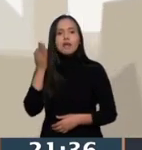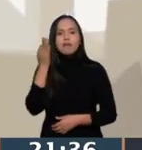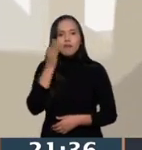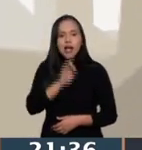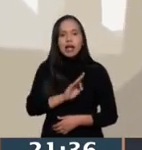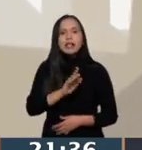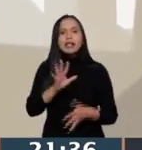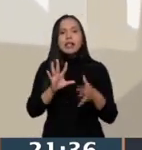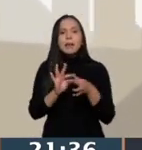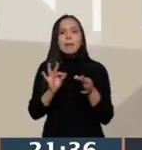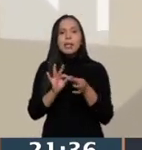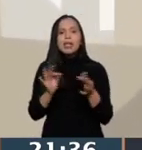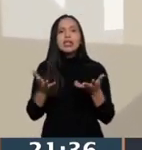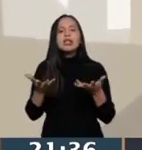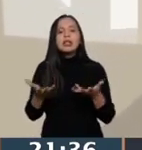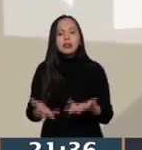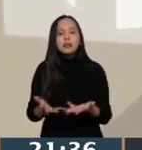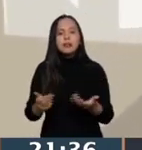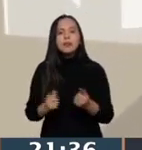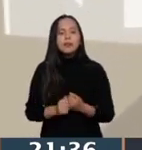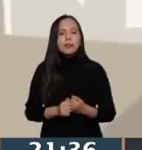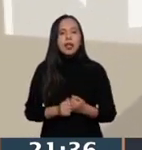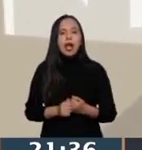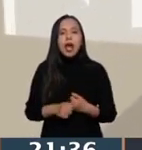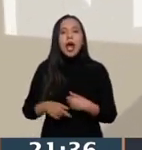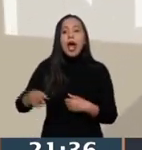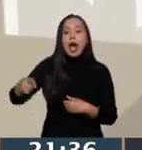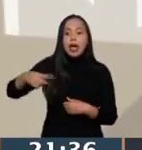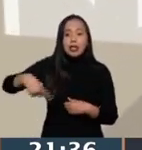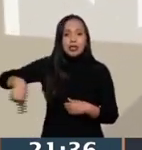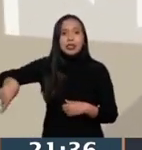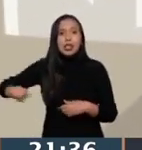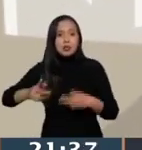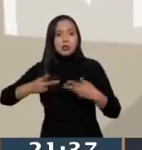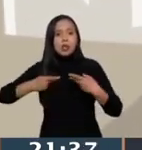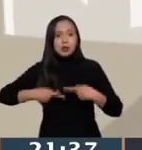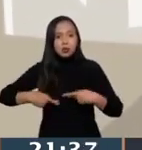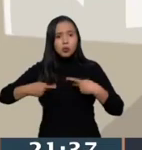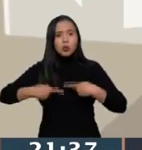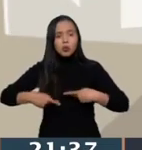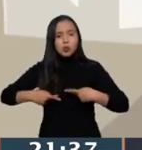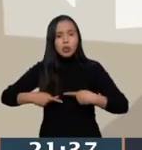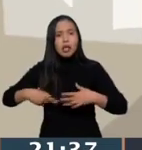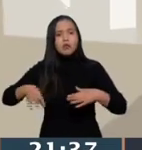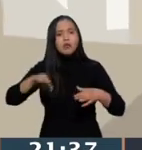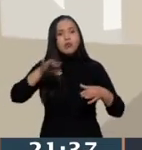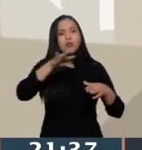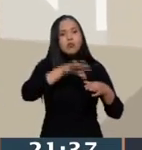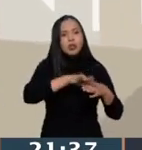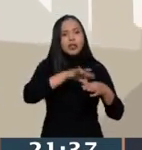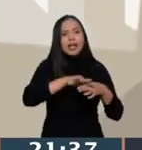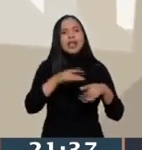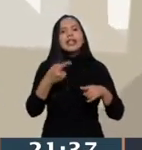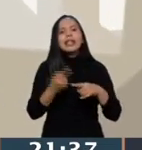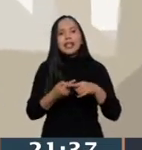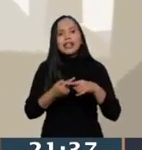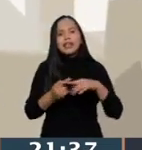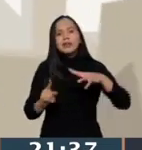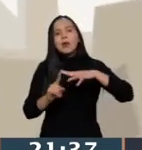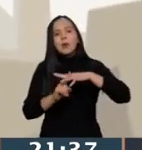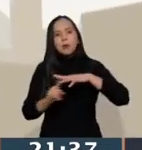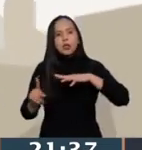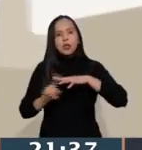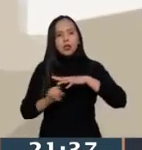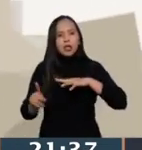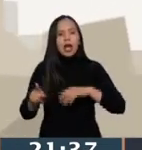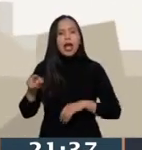que están permitiendo votar a algunos migrantes que están